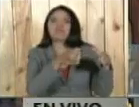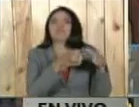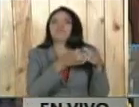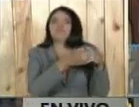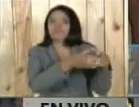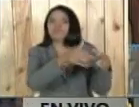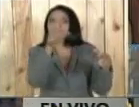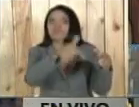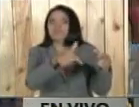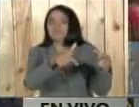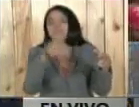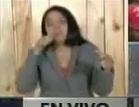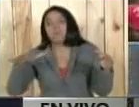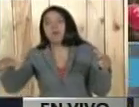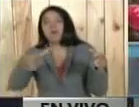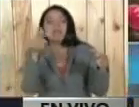élites,